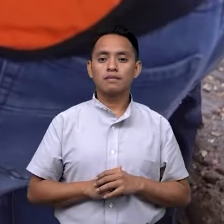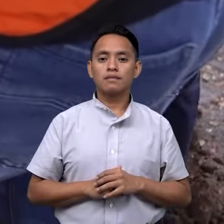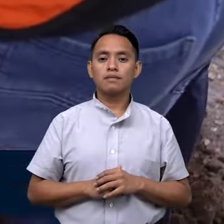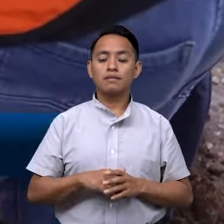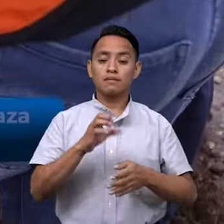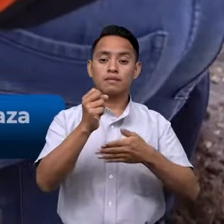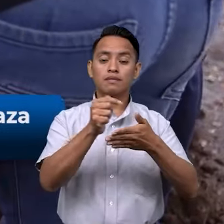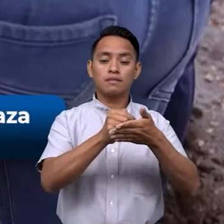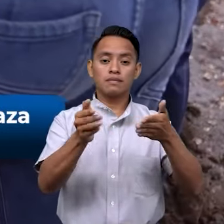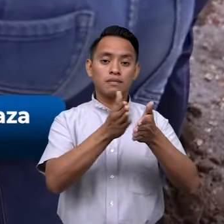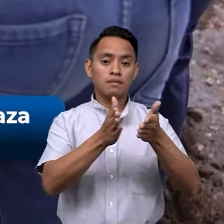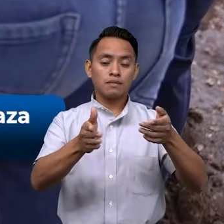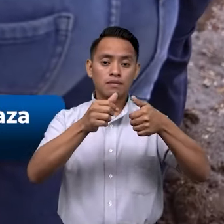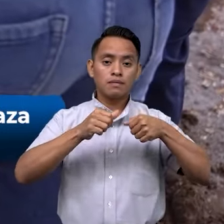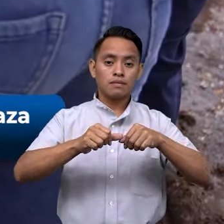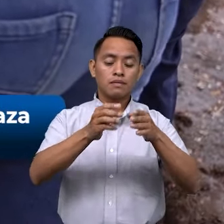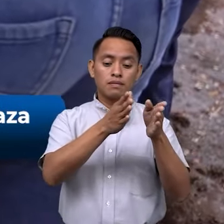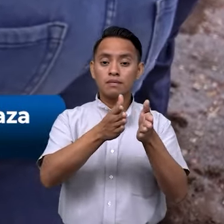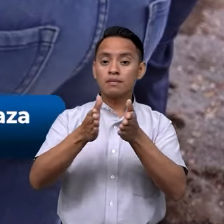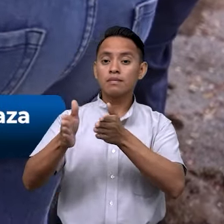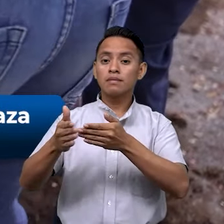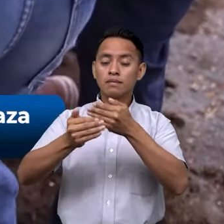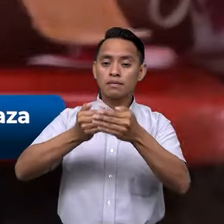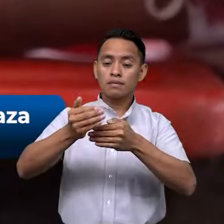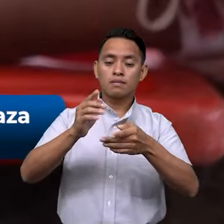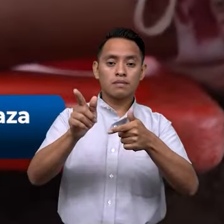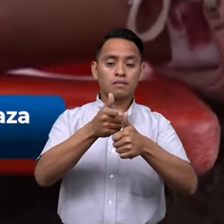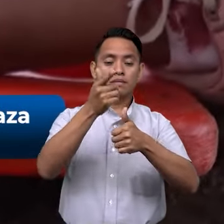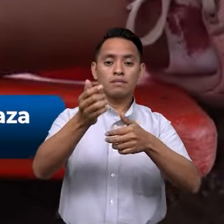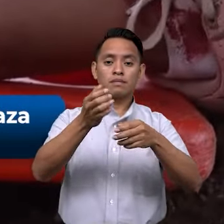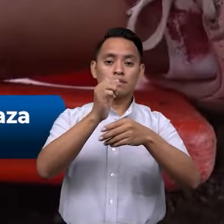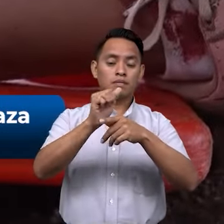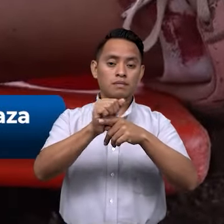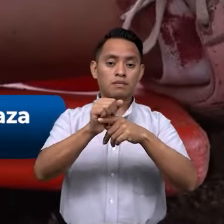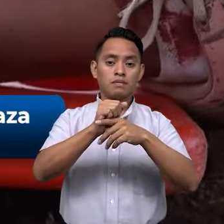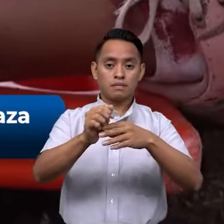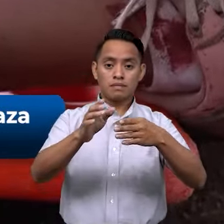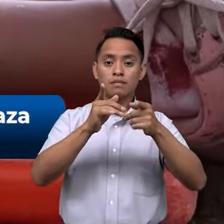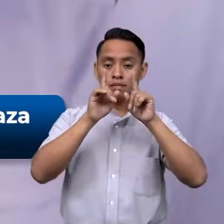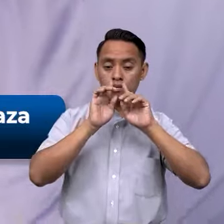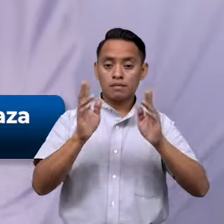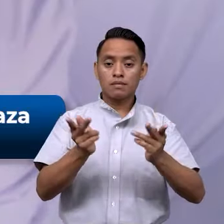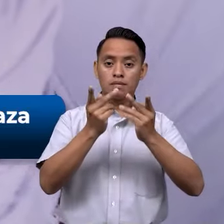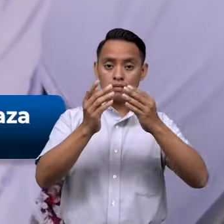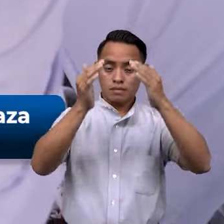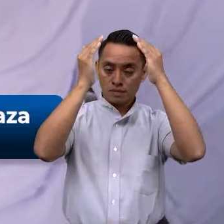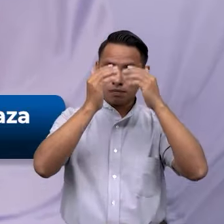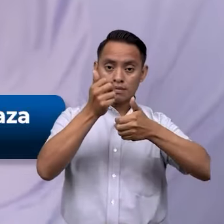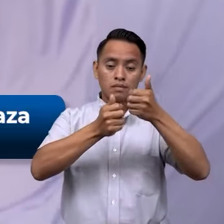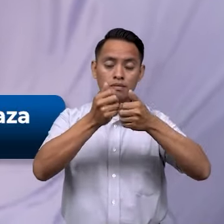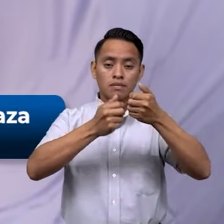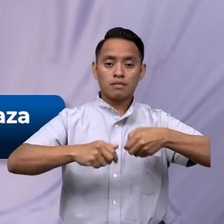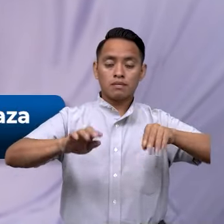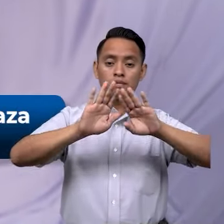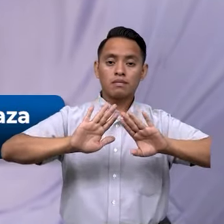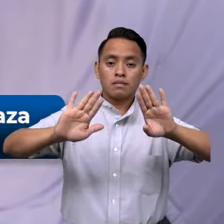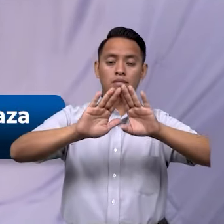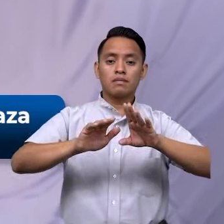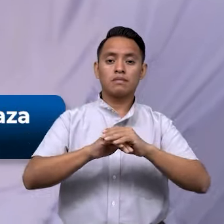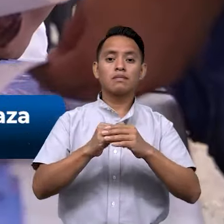Esta semana continuó el proceso organizativo del primer ejercicio nacional de preparación para proteger la vida ante situaciones